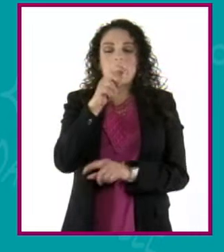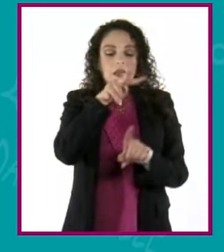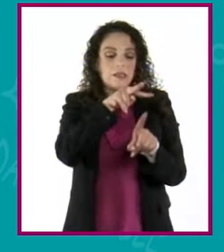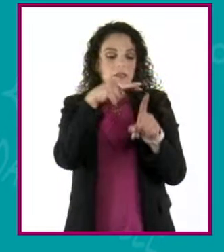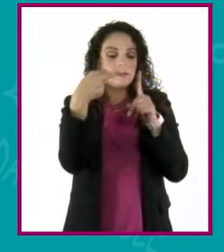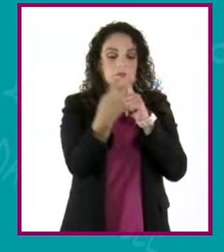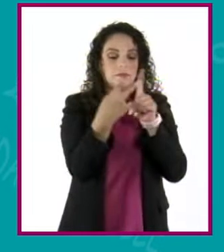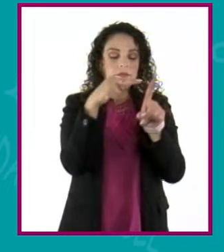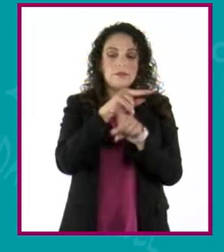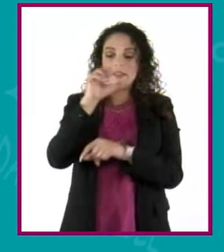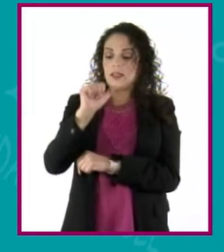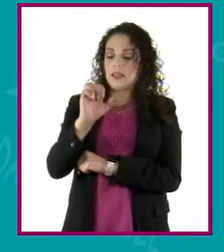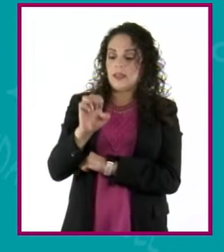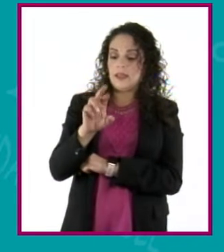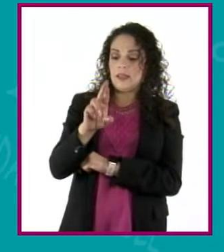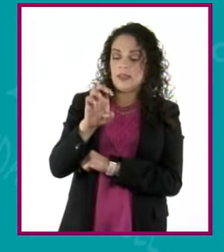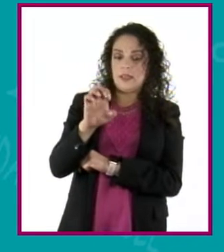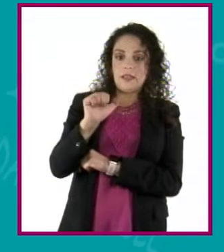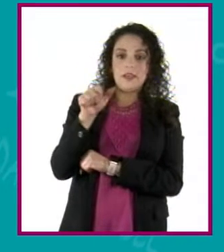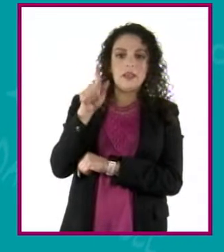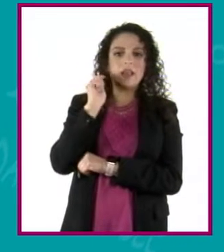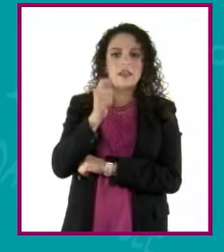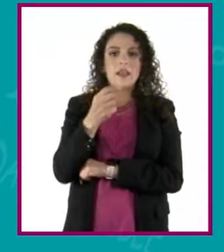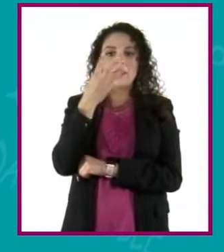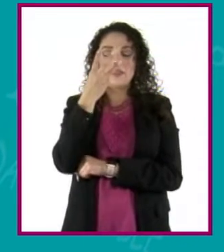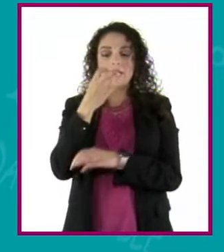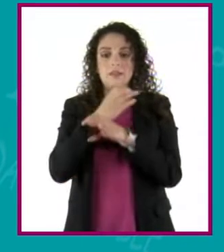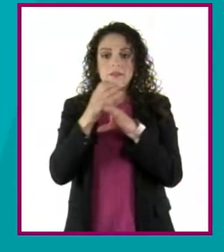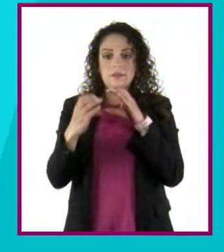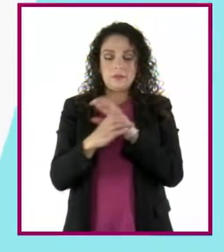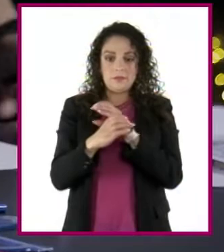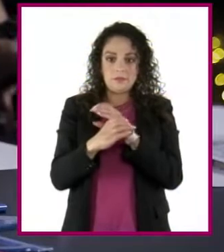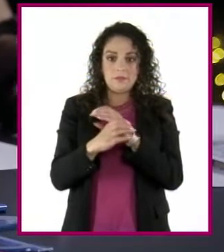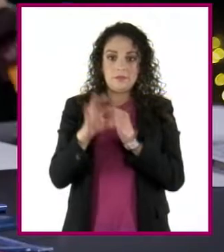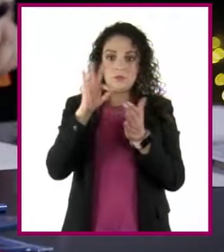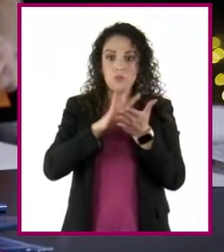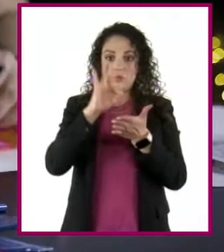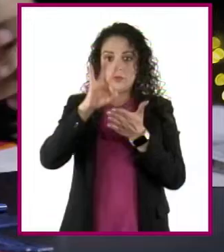aérea. Esta perspectiva se compone de 3 puntos de fuga.